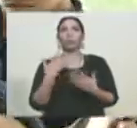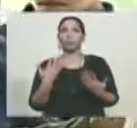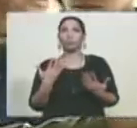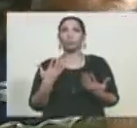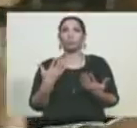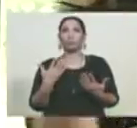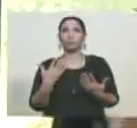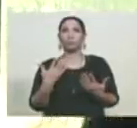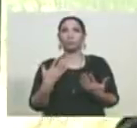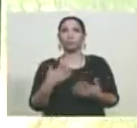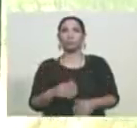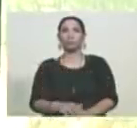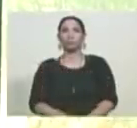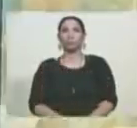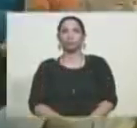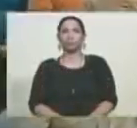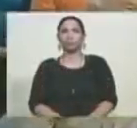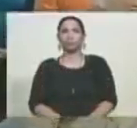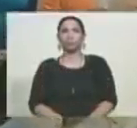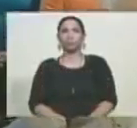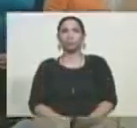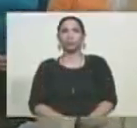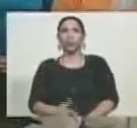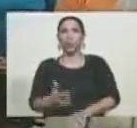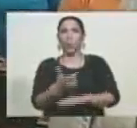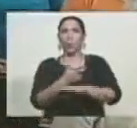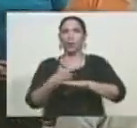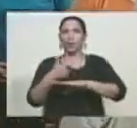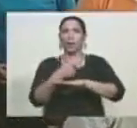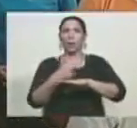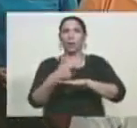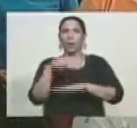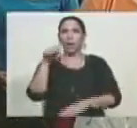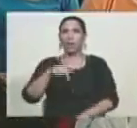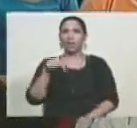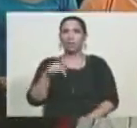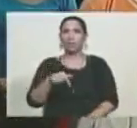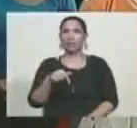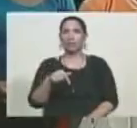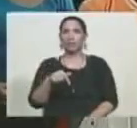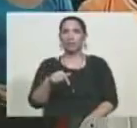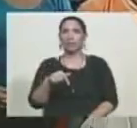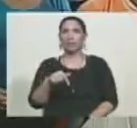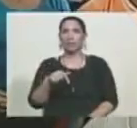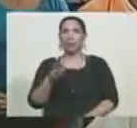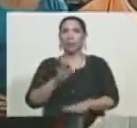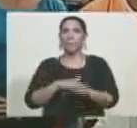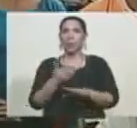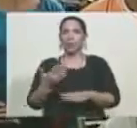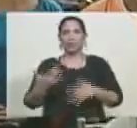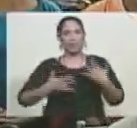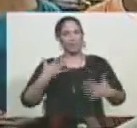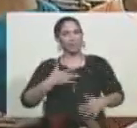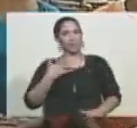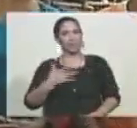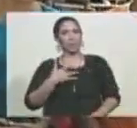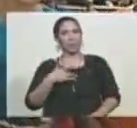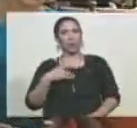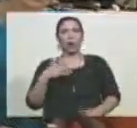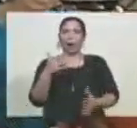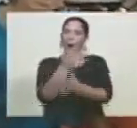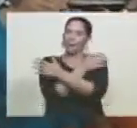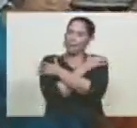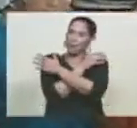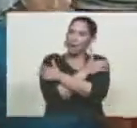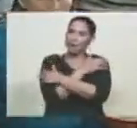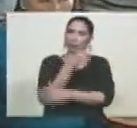Erika terminó siendo la gobernadora de aquí, ¿entiendes? Porque ya sentimos ese calor. Vaya, un abrazo a